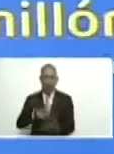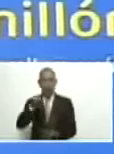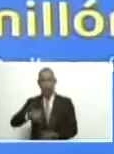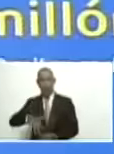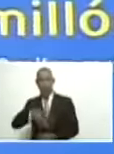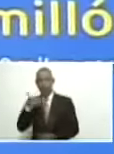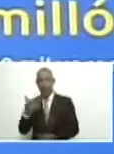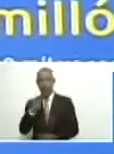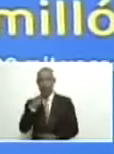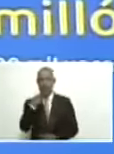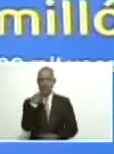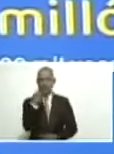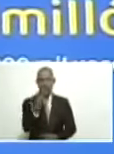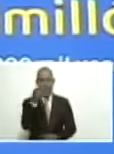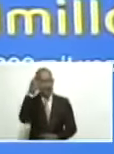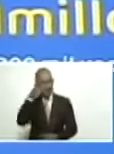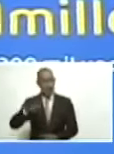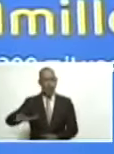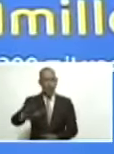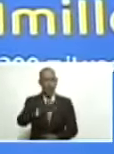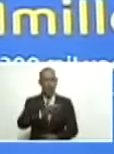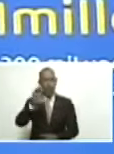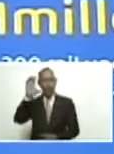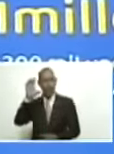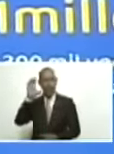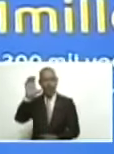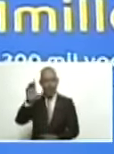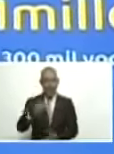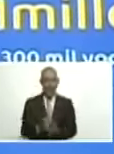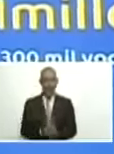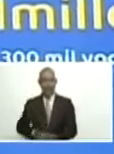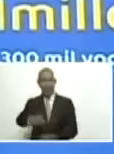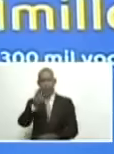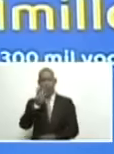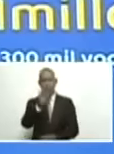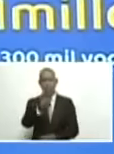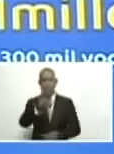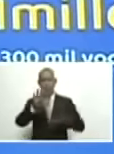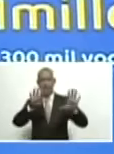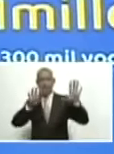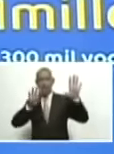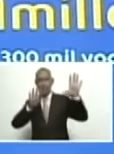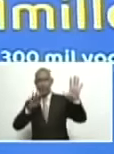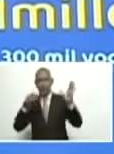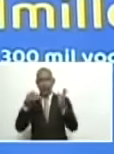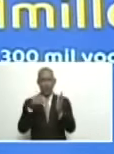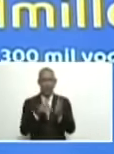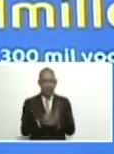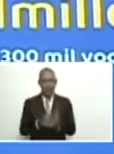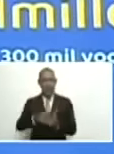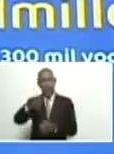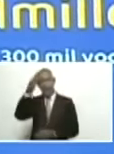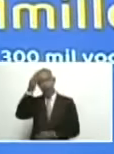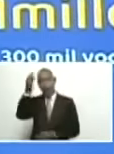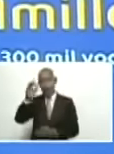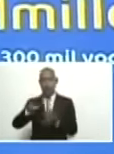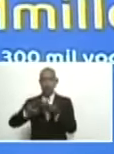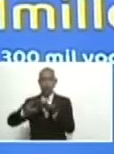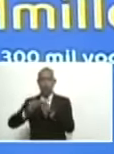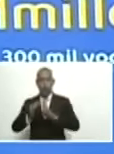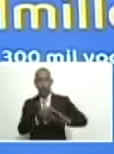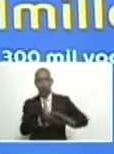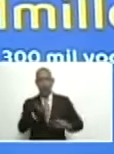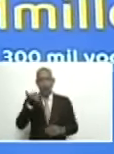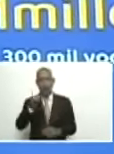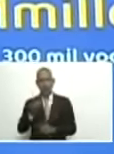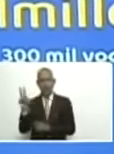podemos rendirle cuenta al país de los 49 mil consejos comunales que existen en